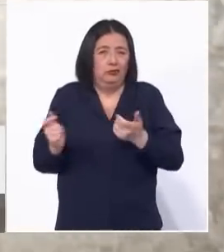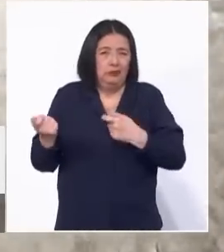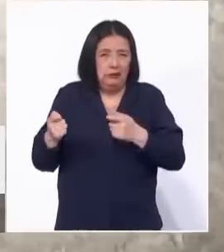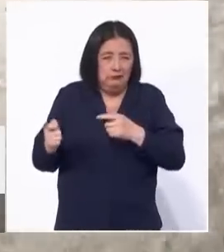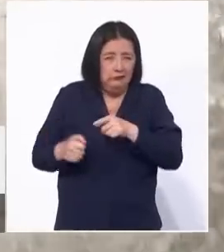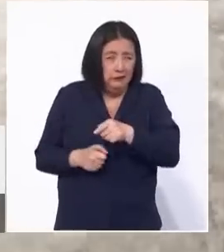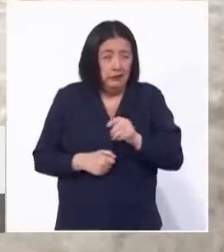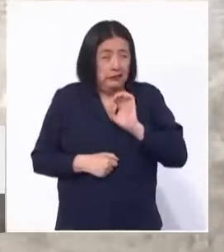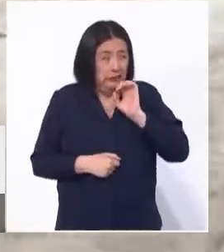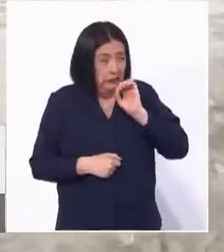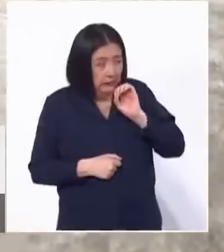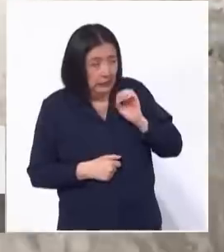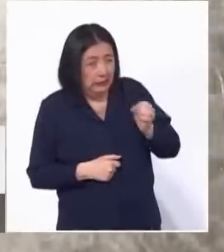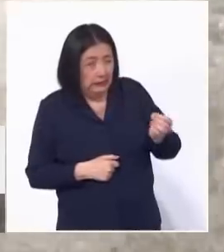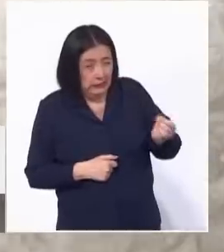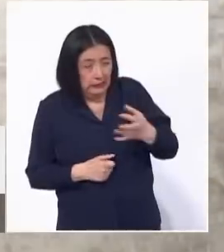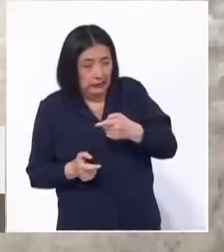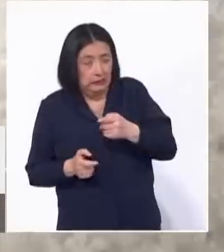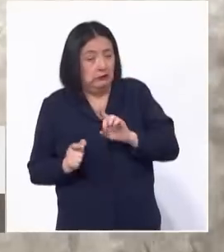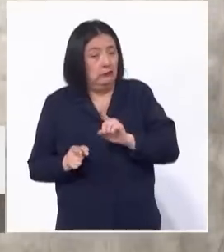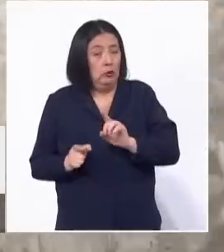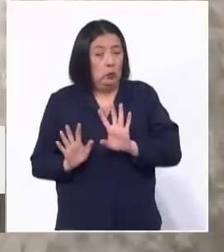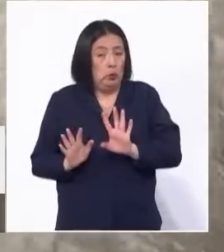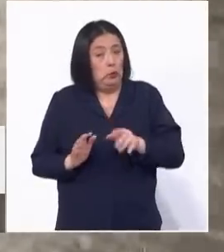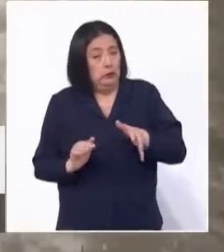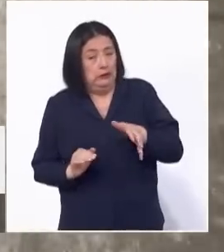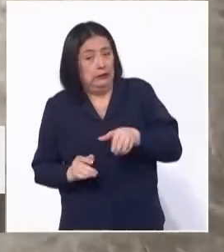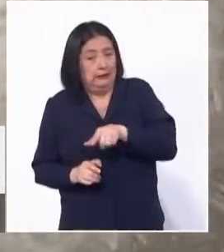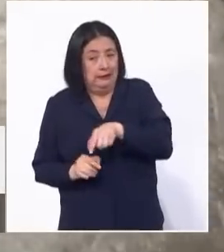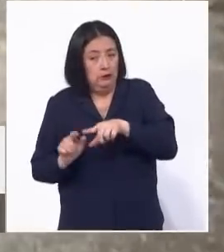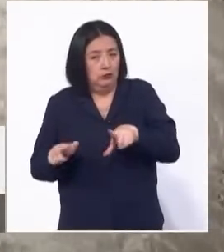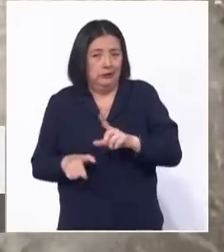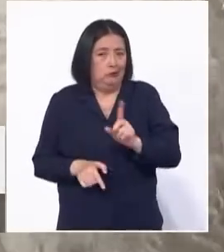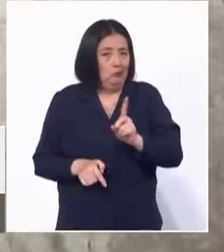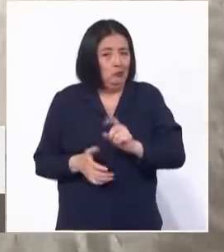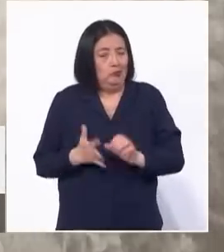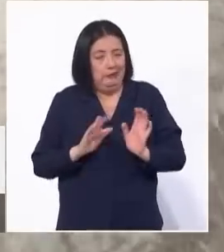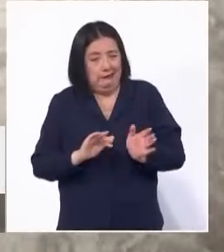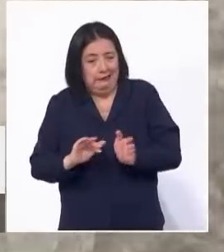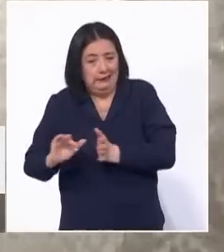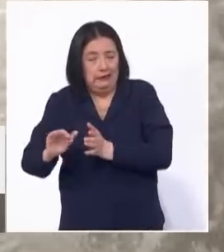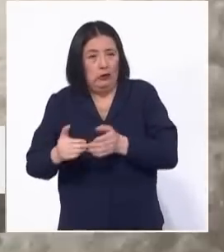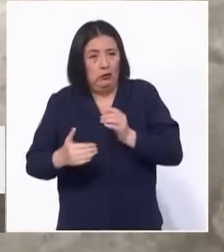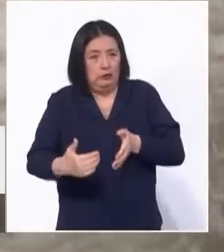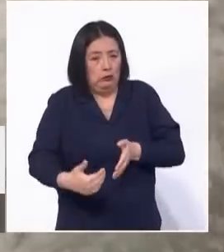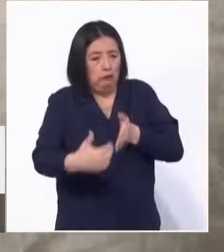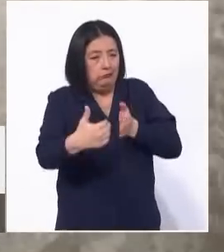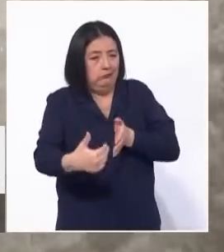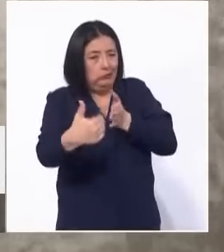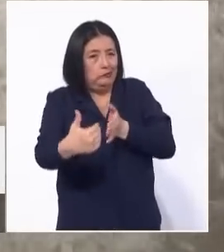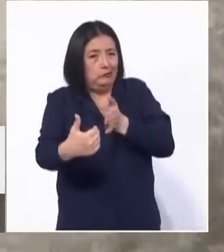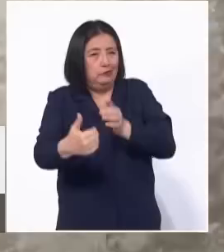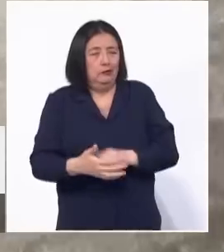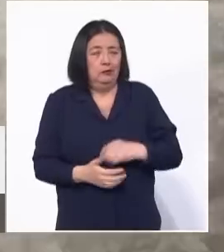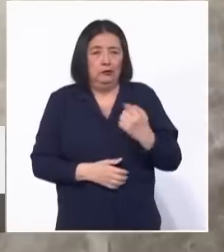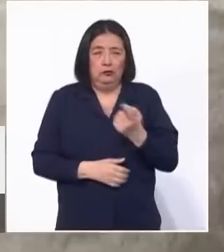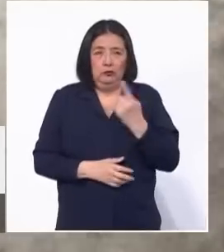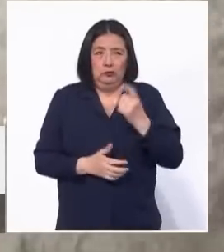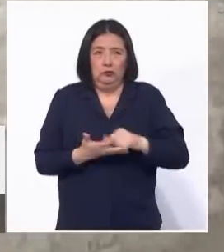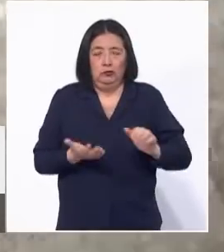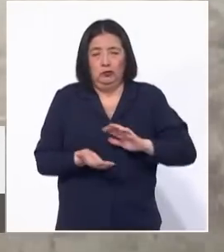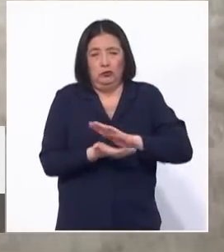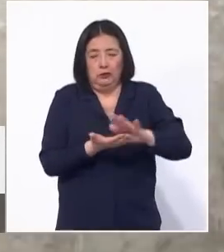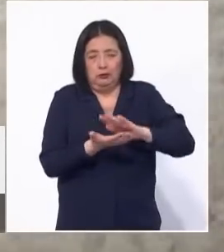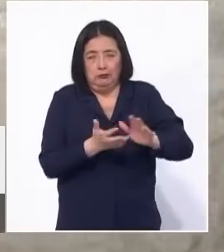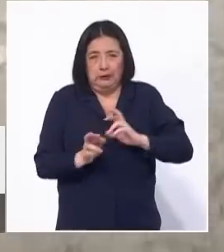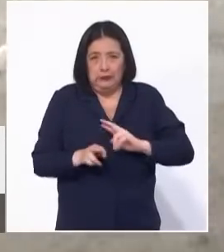algún momento le dijeron que tenía que salir de esa zona, que le iban a hacer un muro de contención más bien y no solamente descolmatar